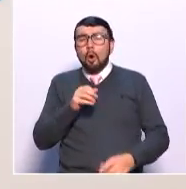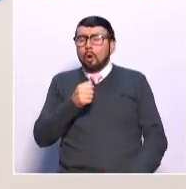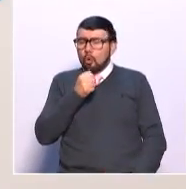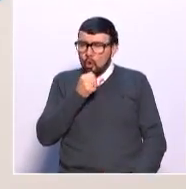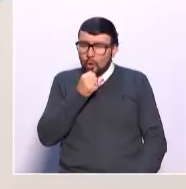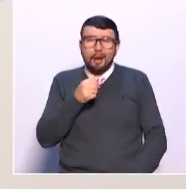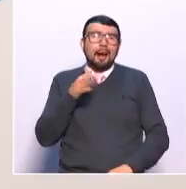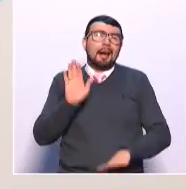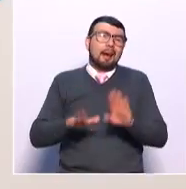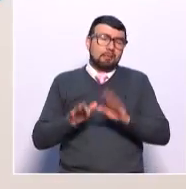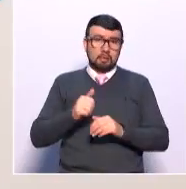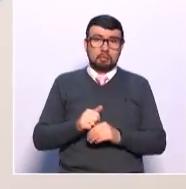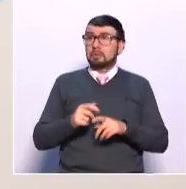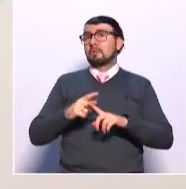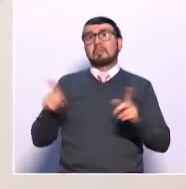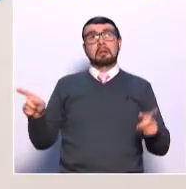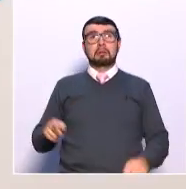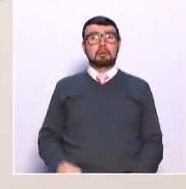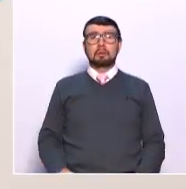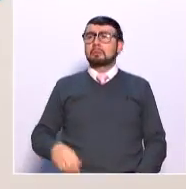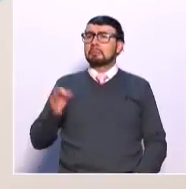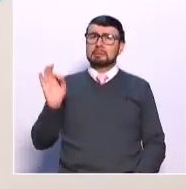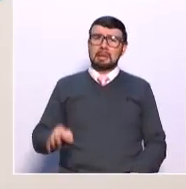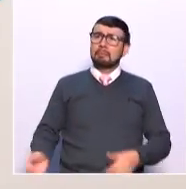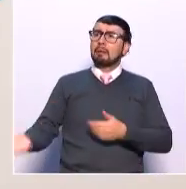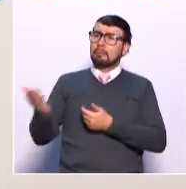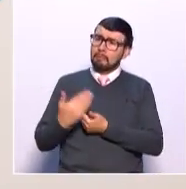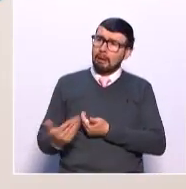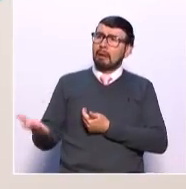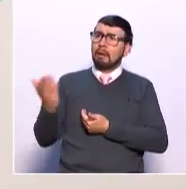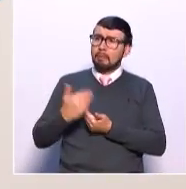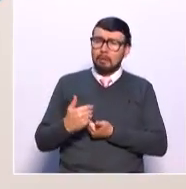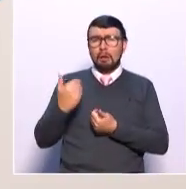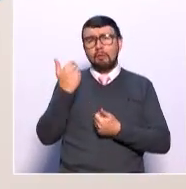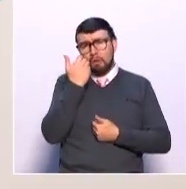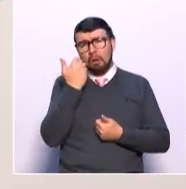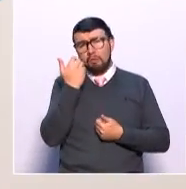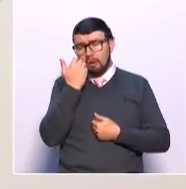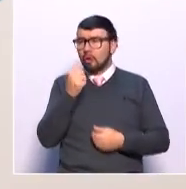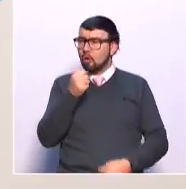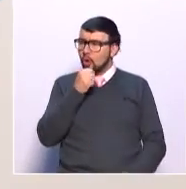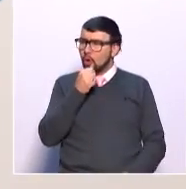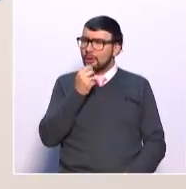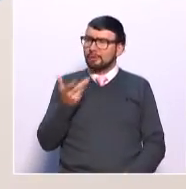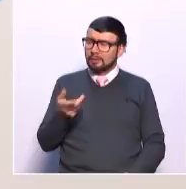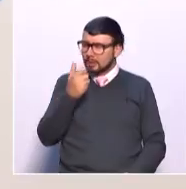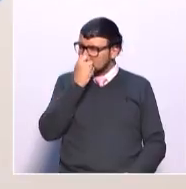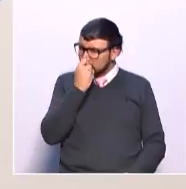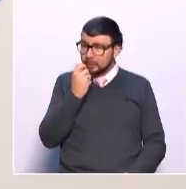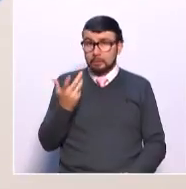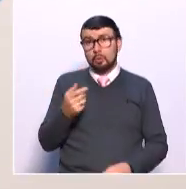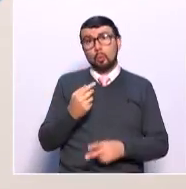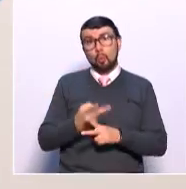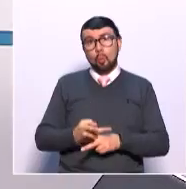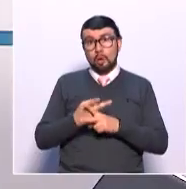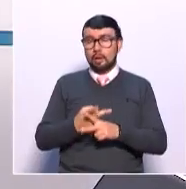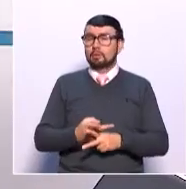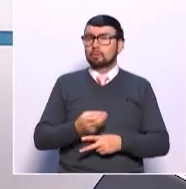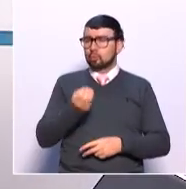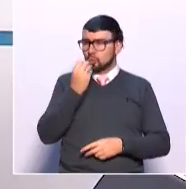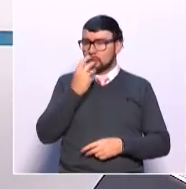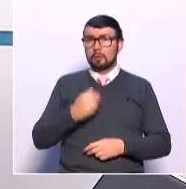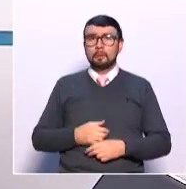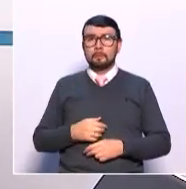muy distintas a los que no ven consulta o no tiene que cuidar el cuerpo pero mirar muy bien la parte mental si usted le dan una mala